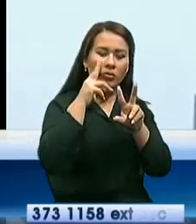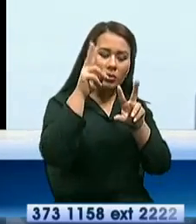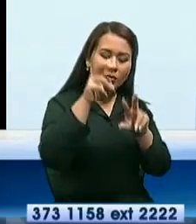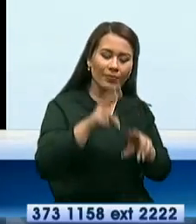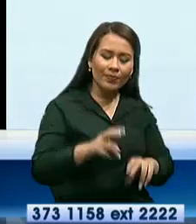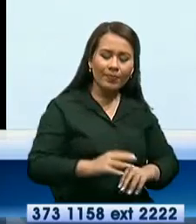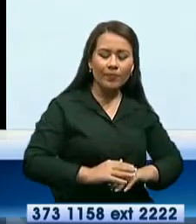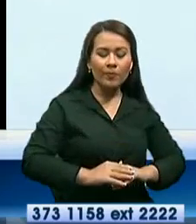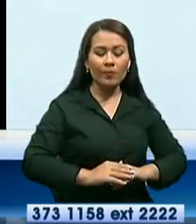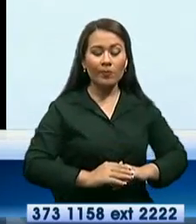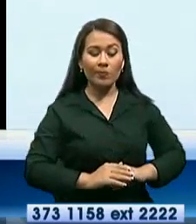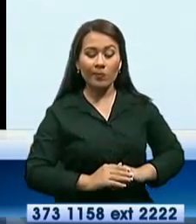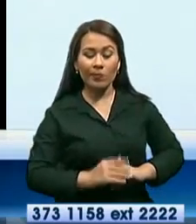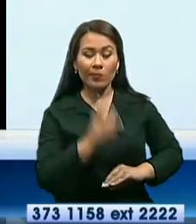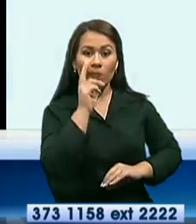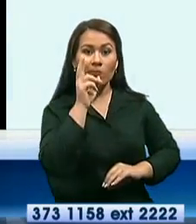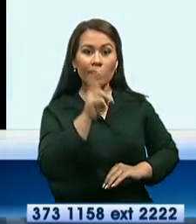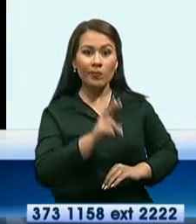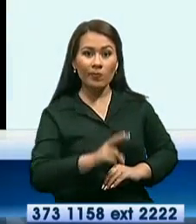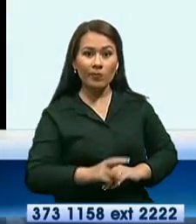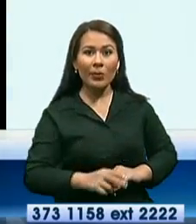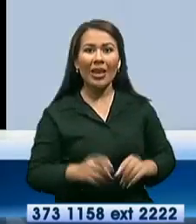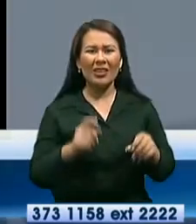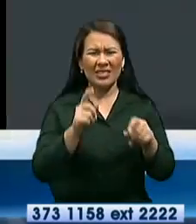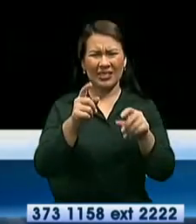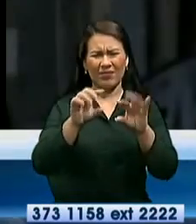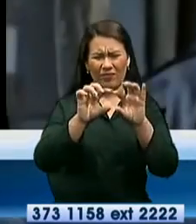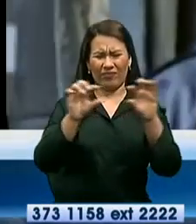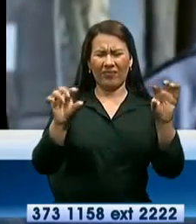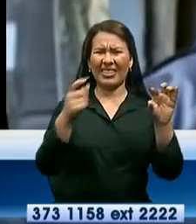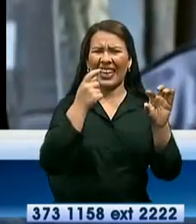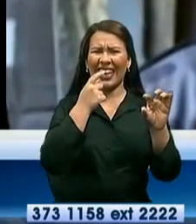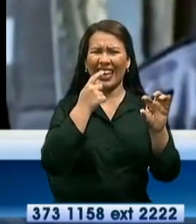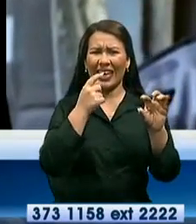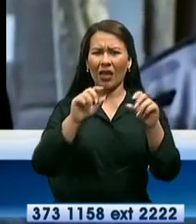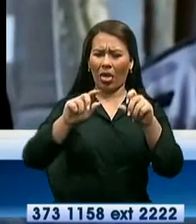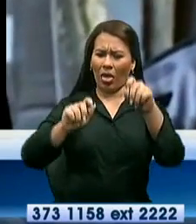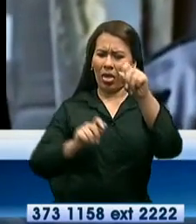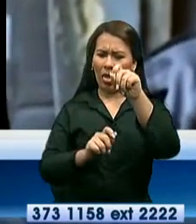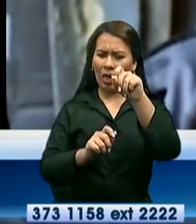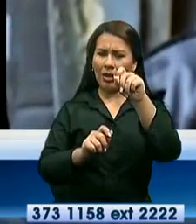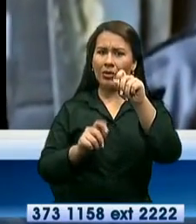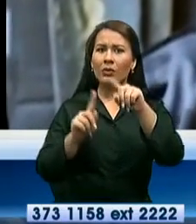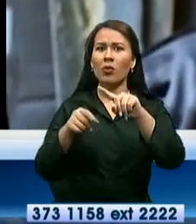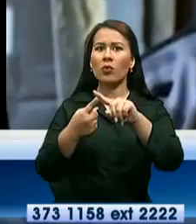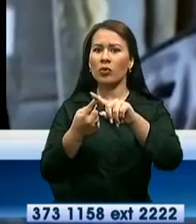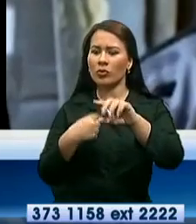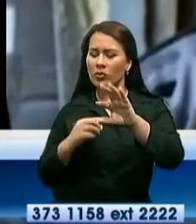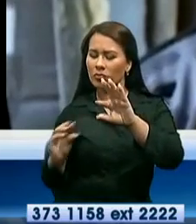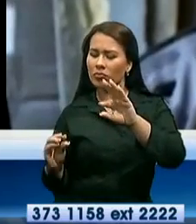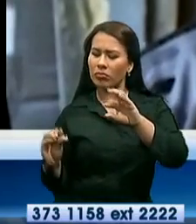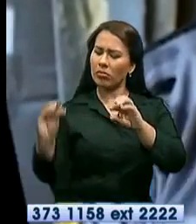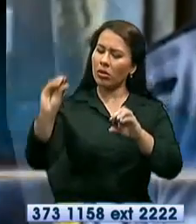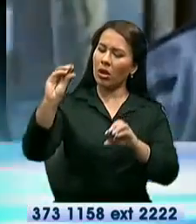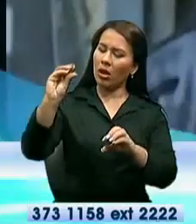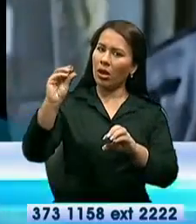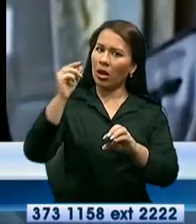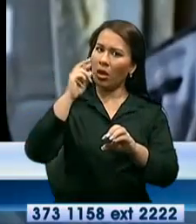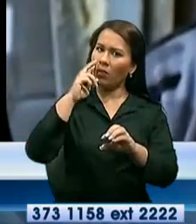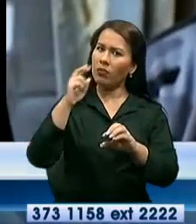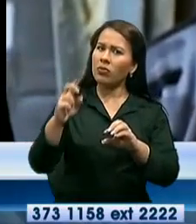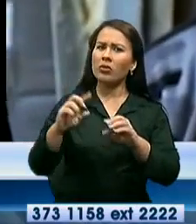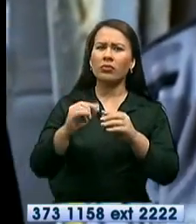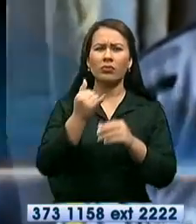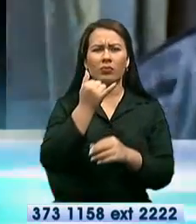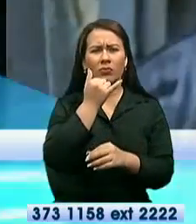andaba mal, o mejor dicho, los fierros estaban como desviados. Busca y encuentra que unas malas